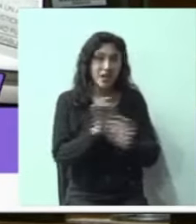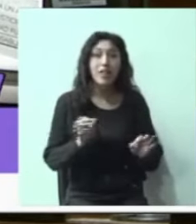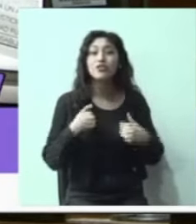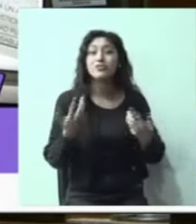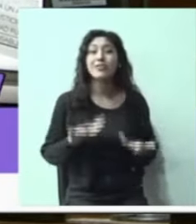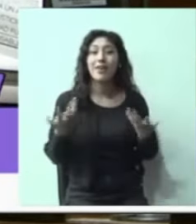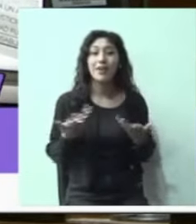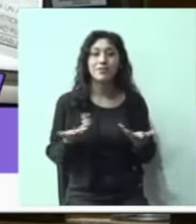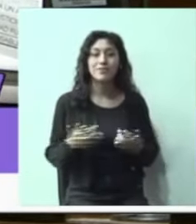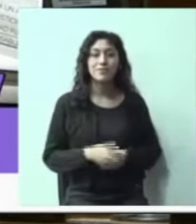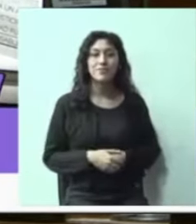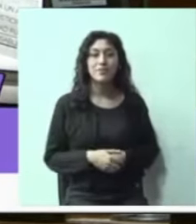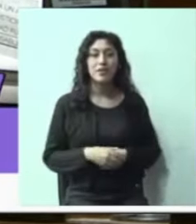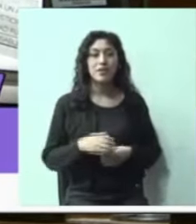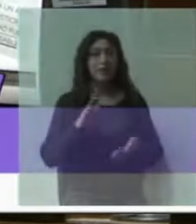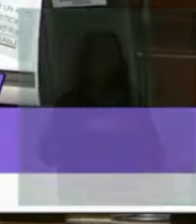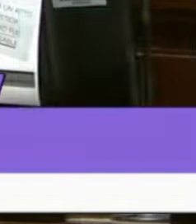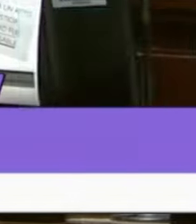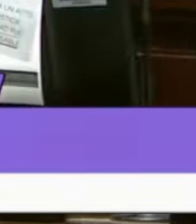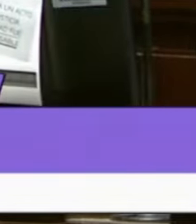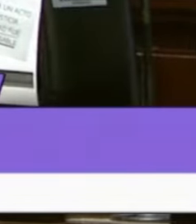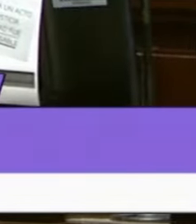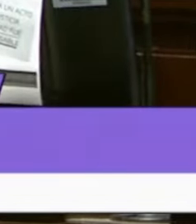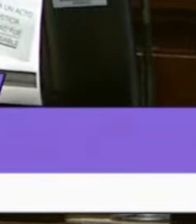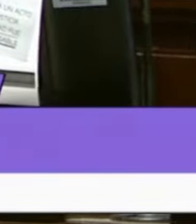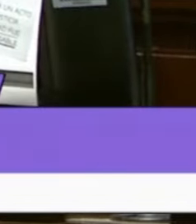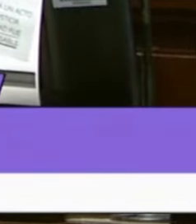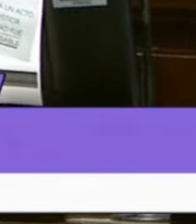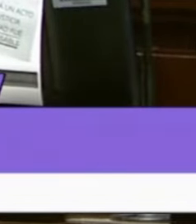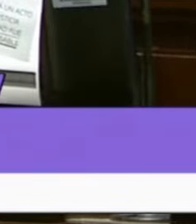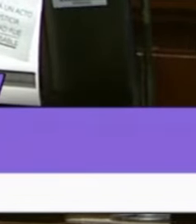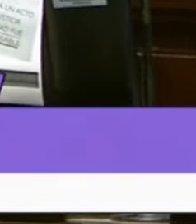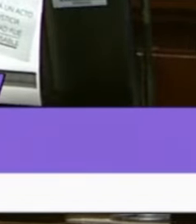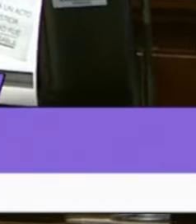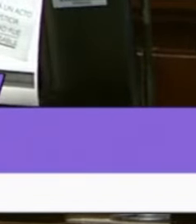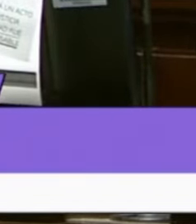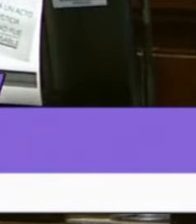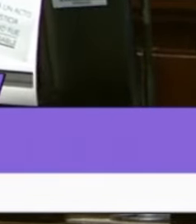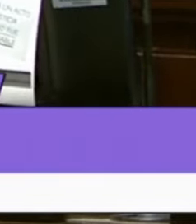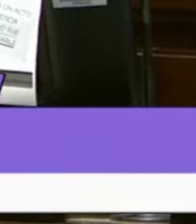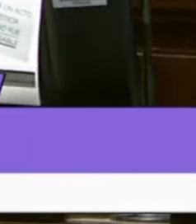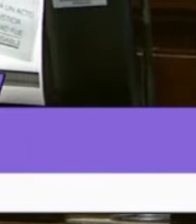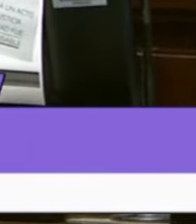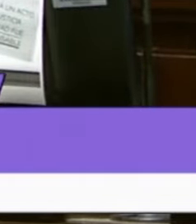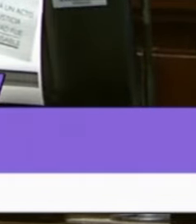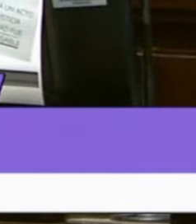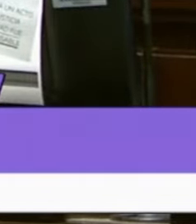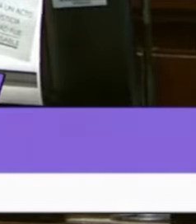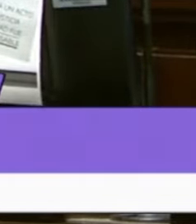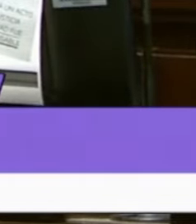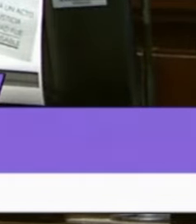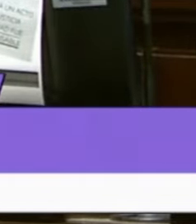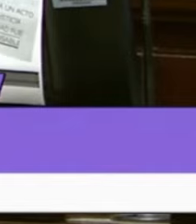quiere que haga? Y sobre el salario, le digo a Santoro que hemos presentado varias veces proyectos para que los salarios de un